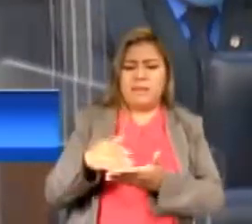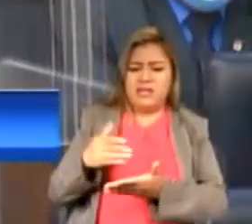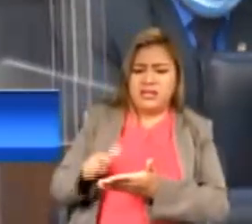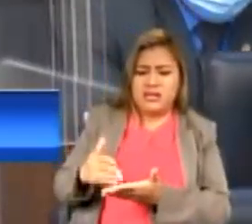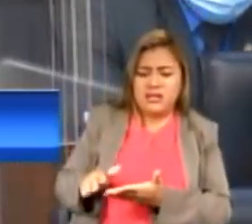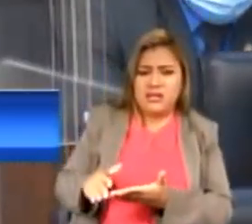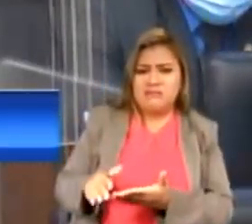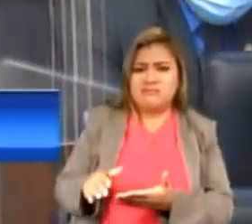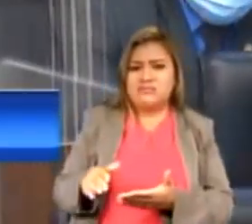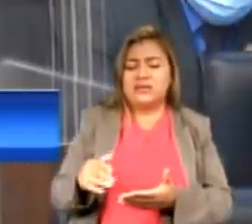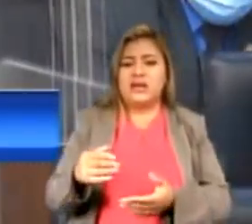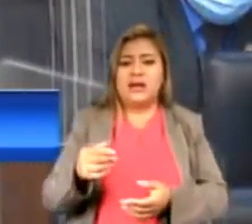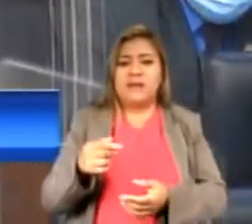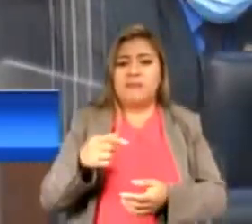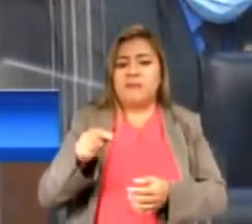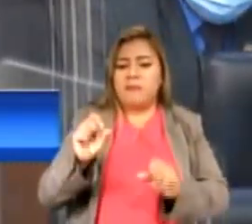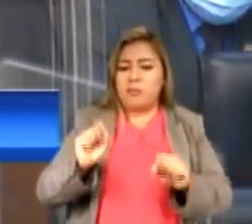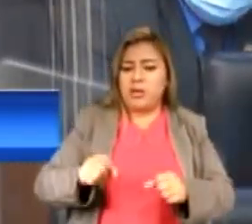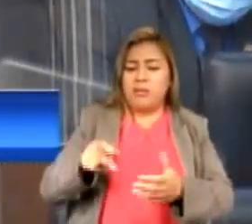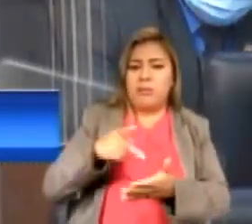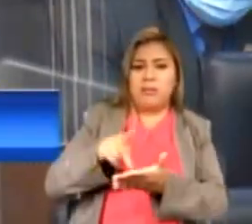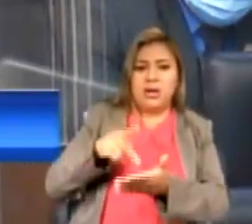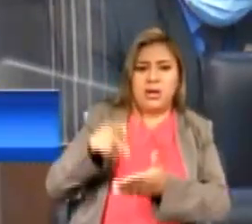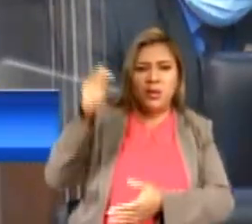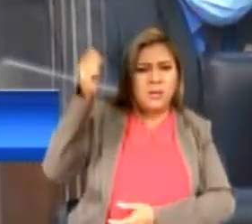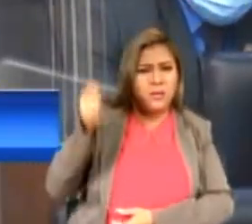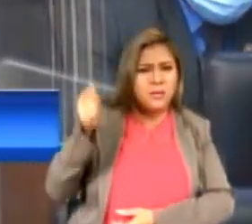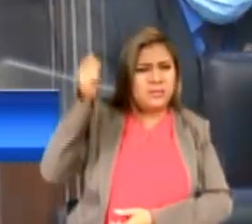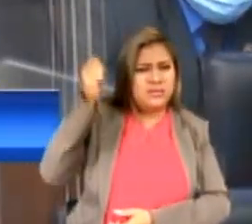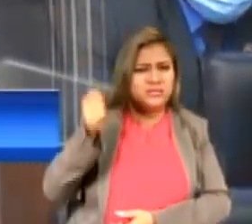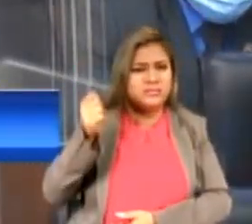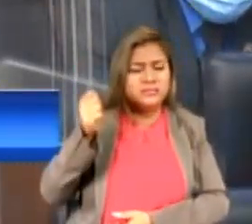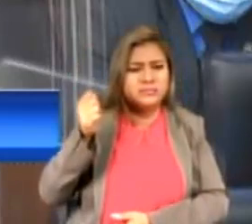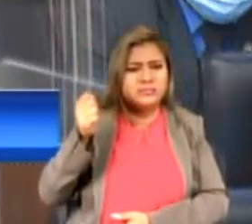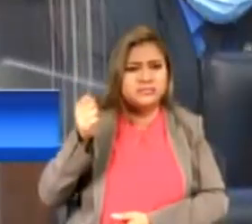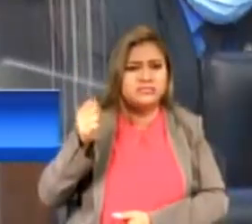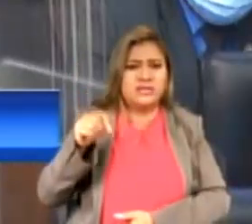ganga para poder pagar las jubilaciones. Esto es